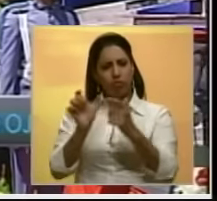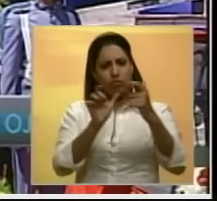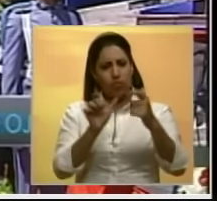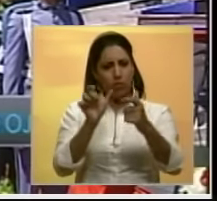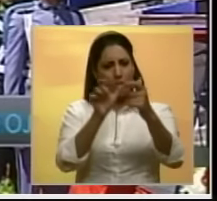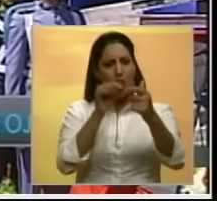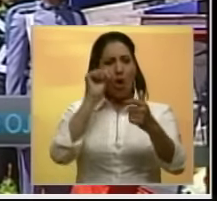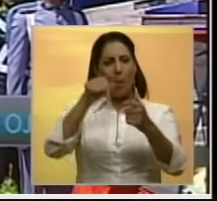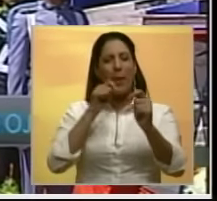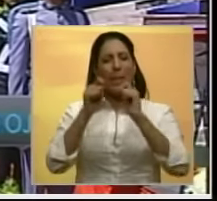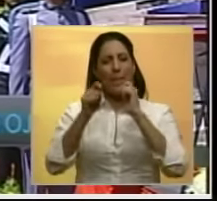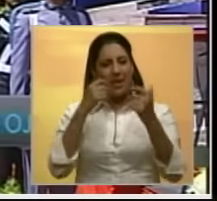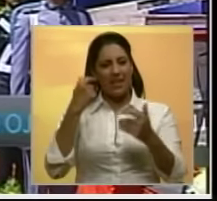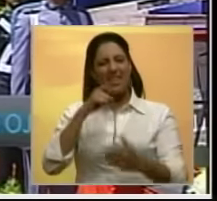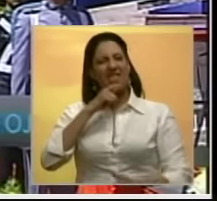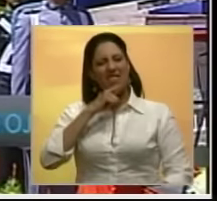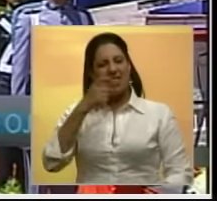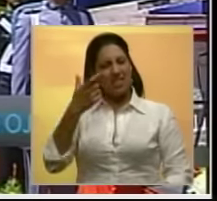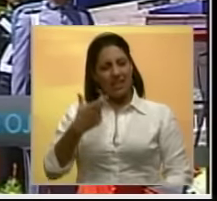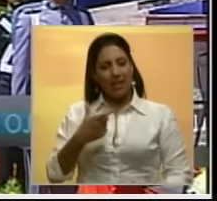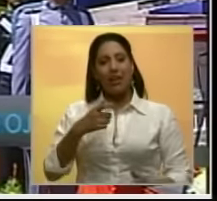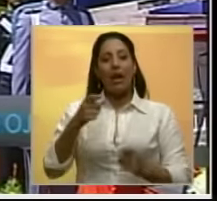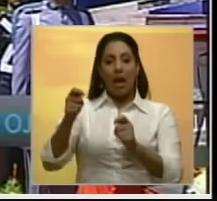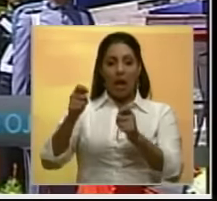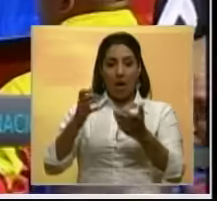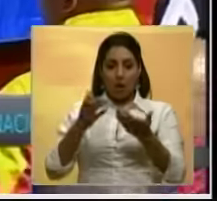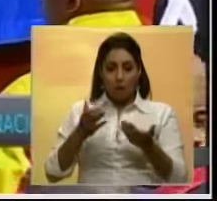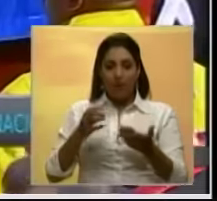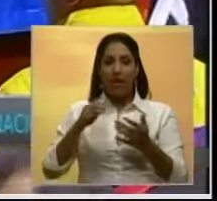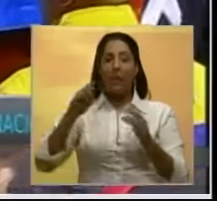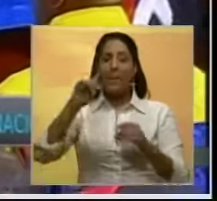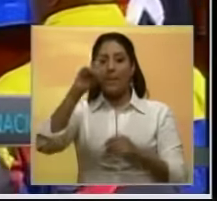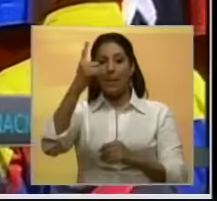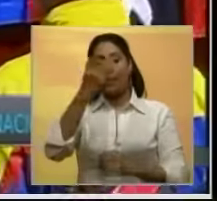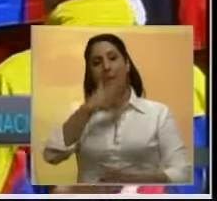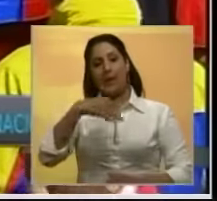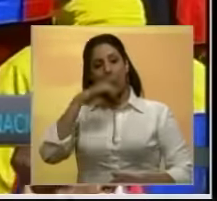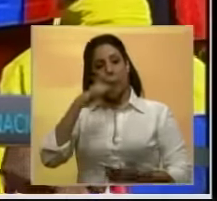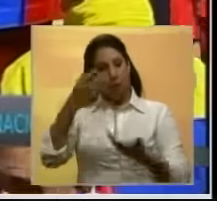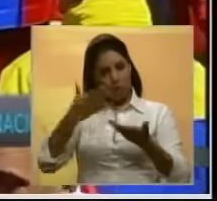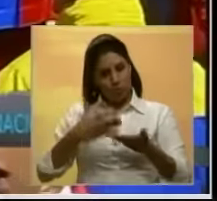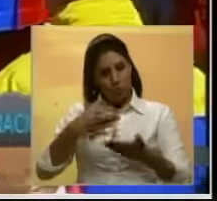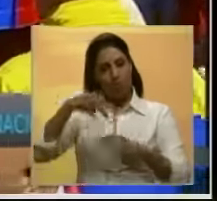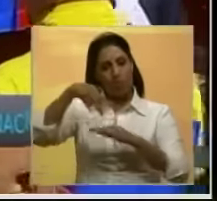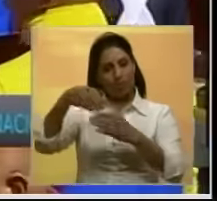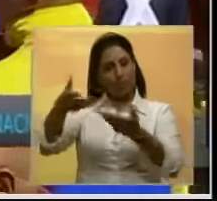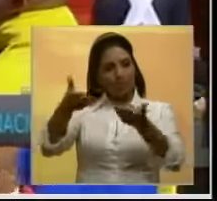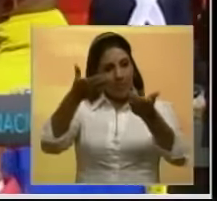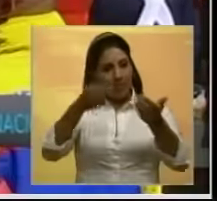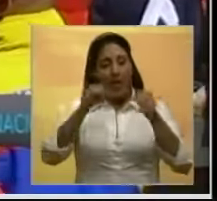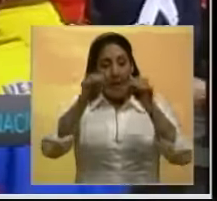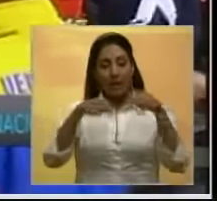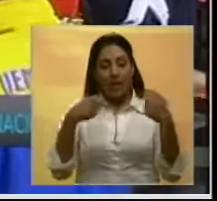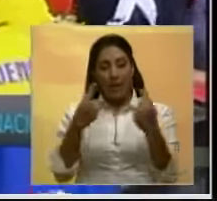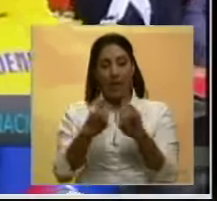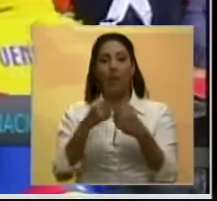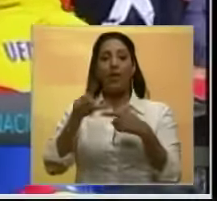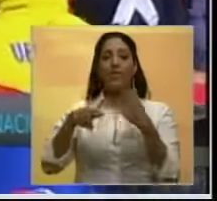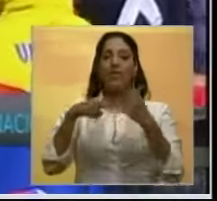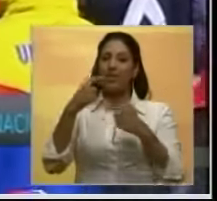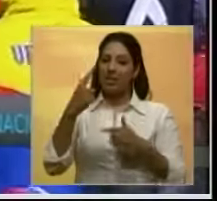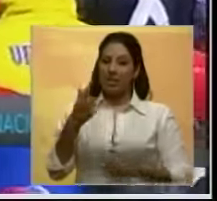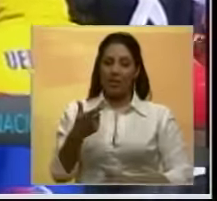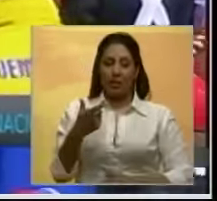de Fabricio Ojeda, quien será recibido justamente por el primer mandatario nacional acá, luego de que